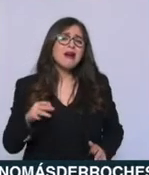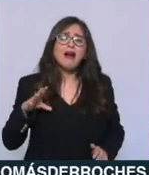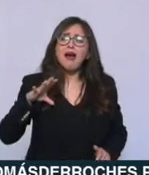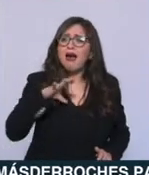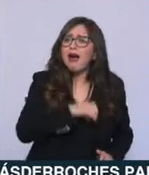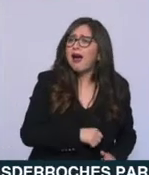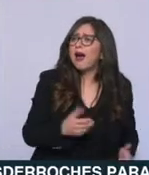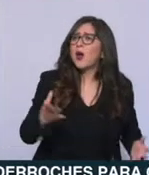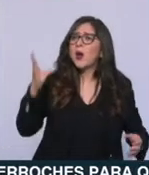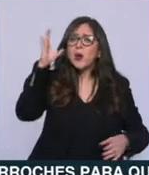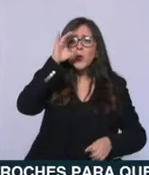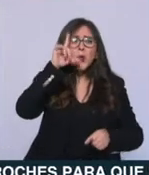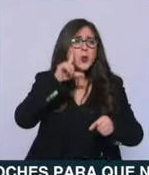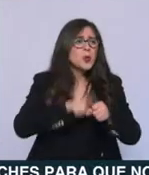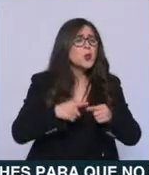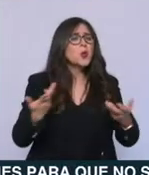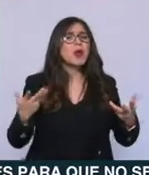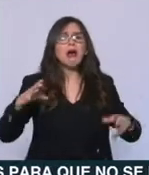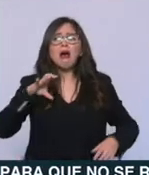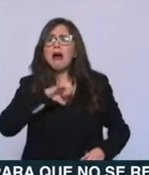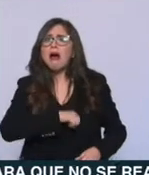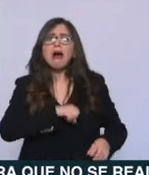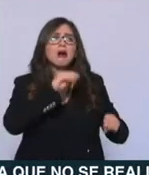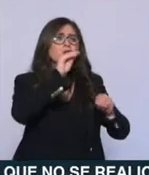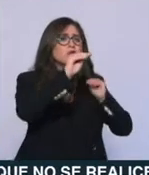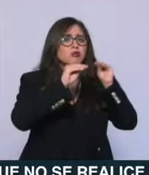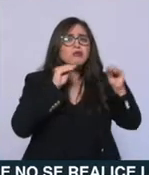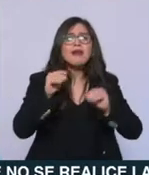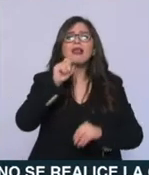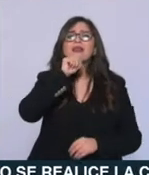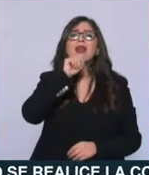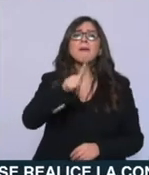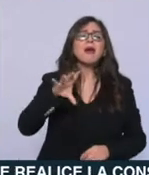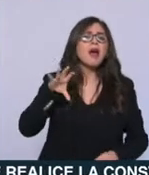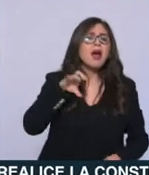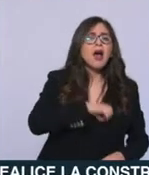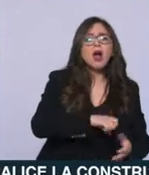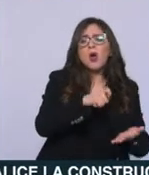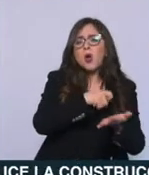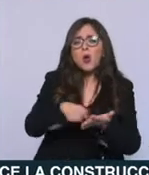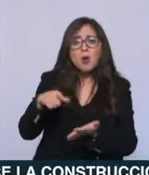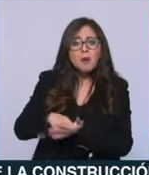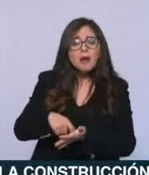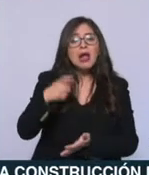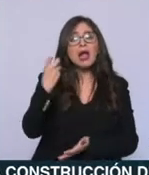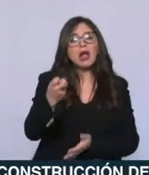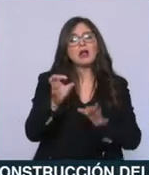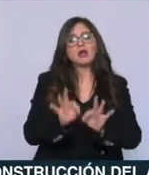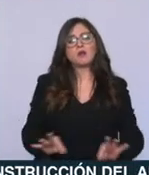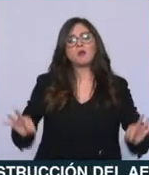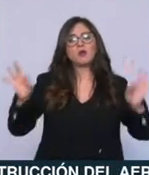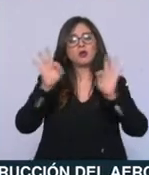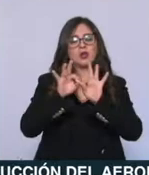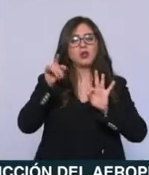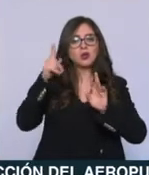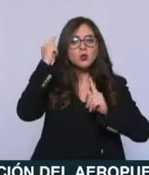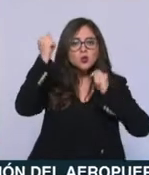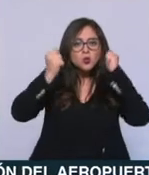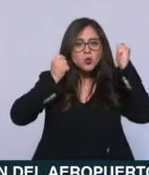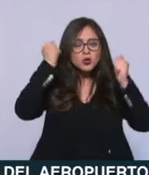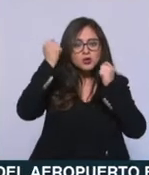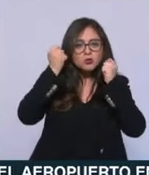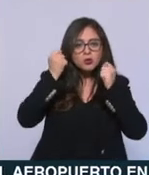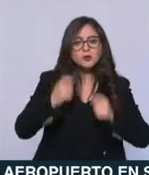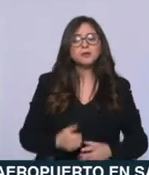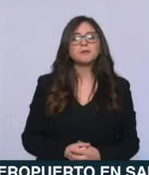el entretenimiento, le encantan las compras. Desde el punto de vista de turismo es algo muy importante. Sin embargo, efectivamente,